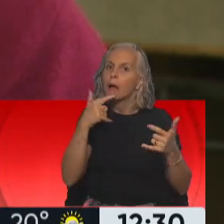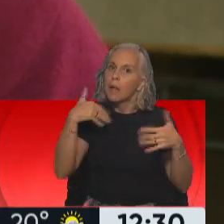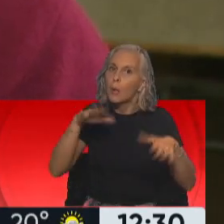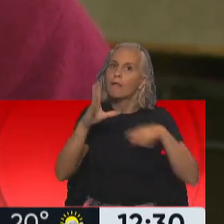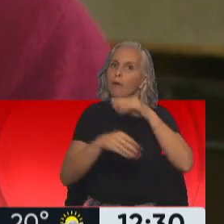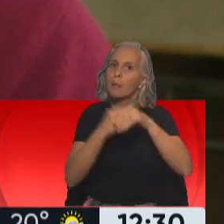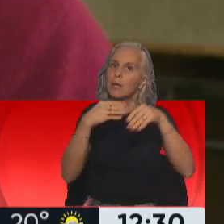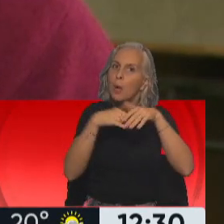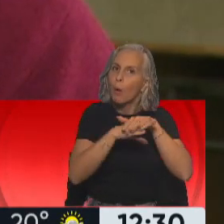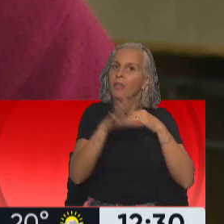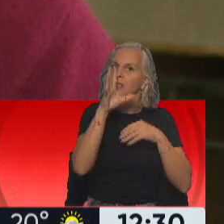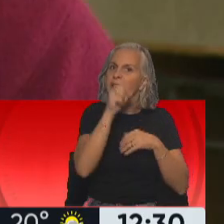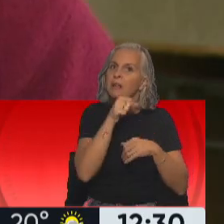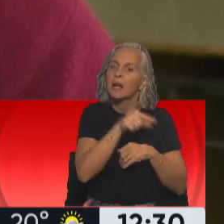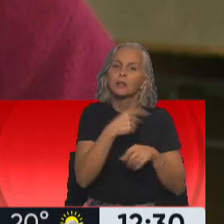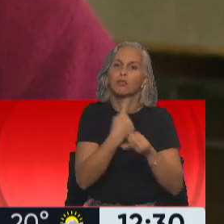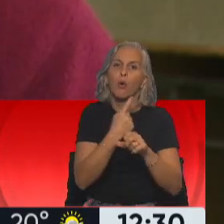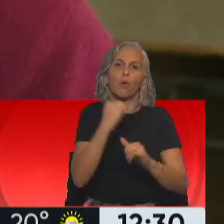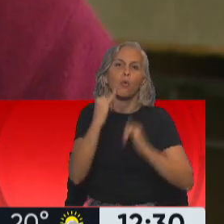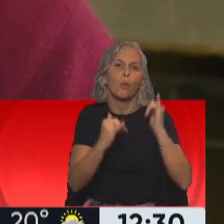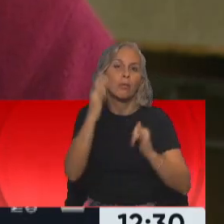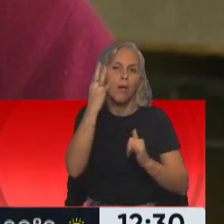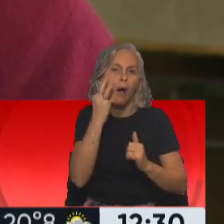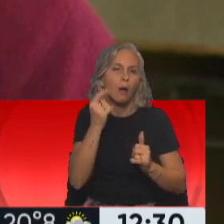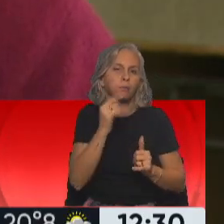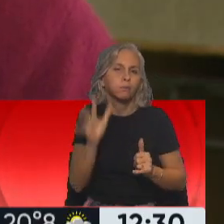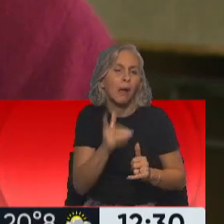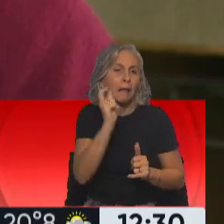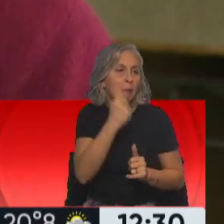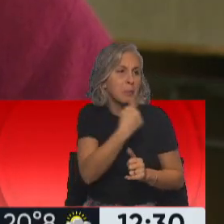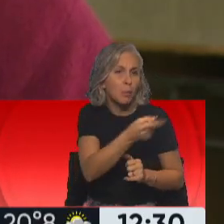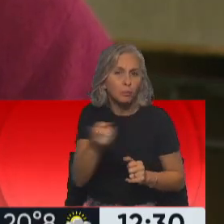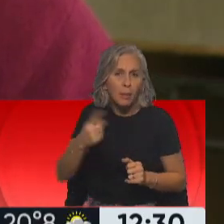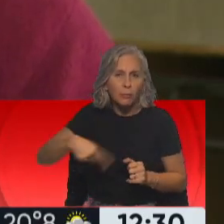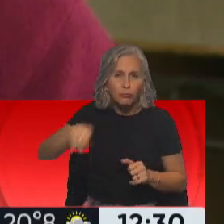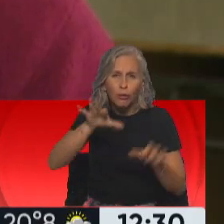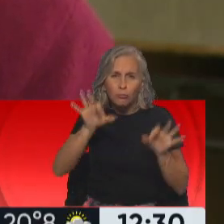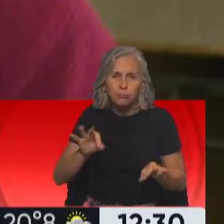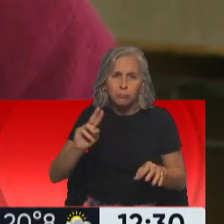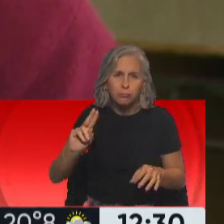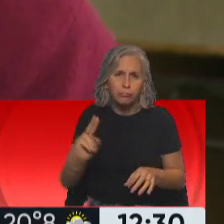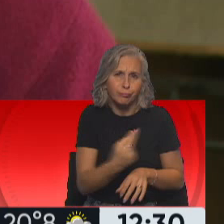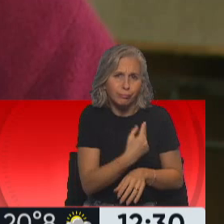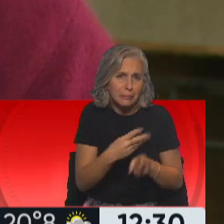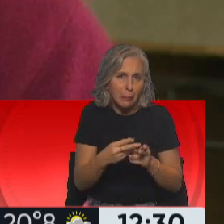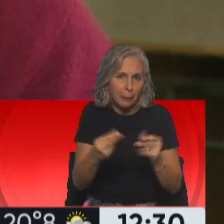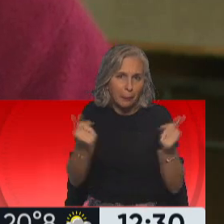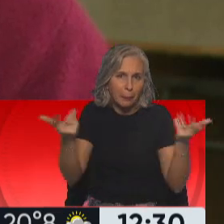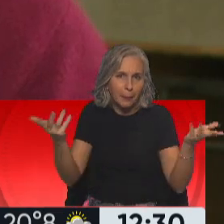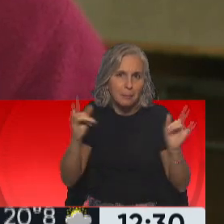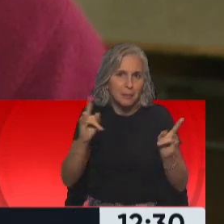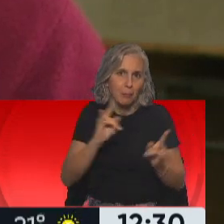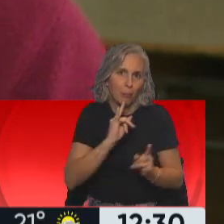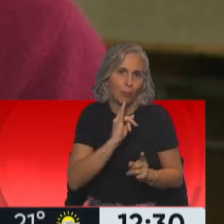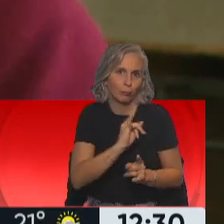ciernes en cada uno de los casos, tal vez, que luego finalmente, como usted dice, ya no hay a quien preguntarles porque estas familias quedan totalmente destruidas y